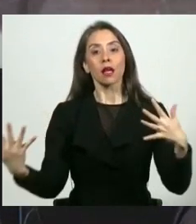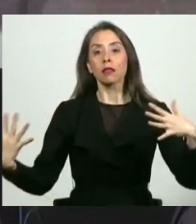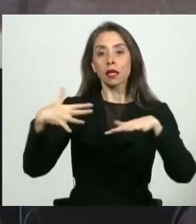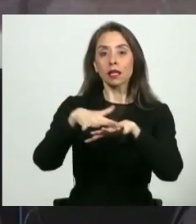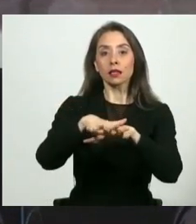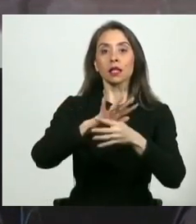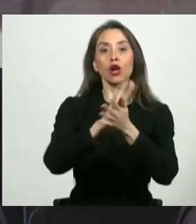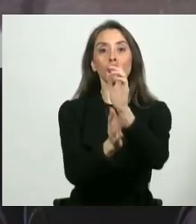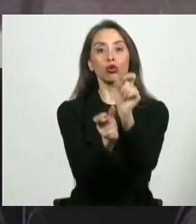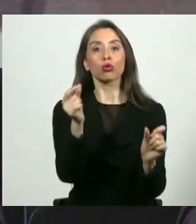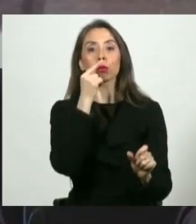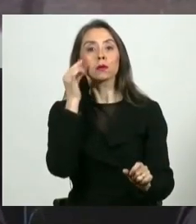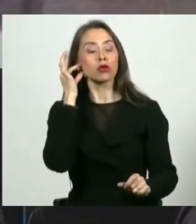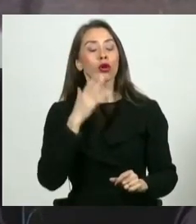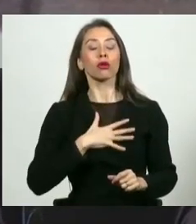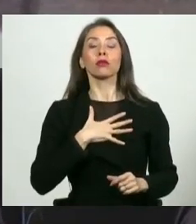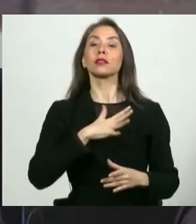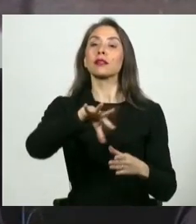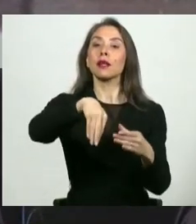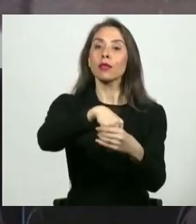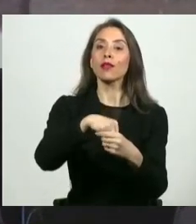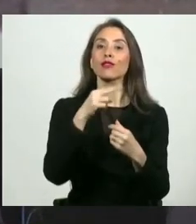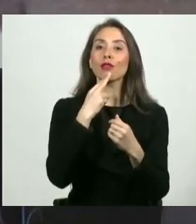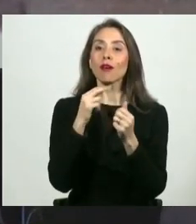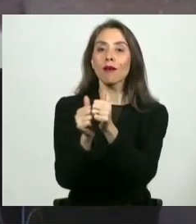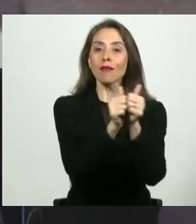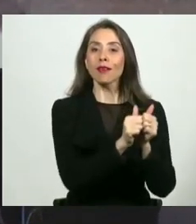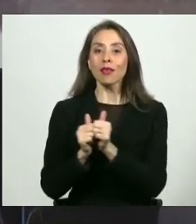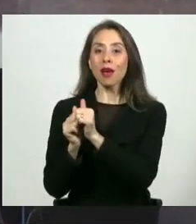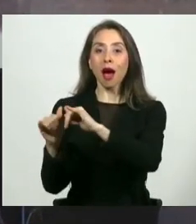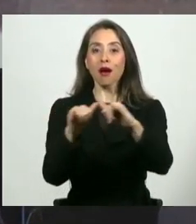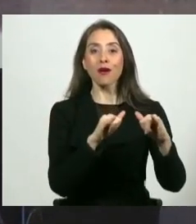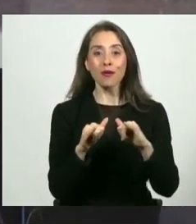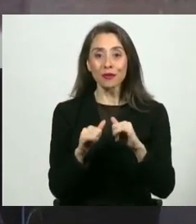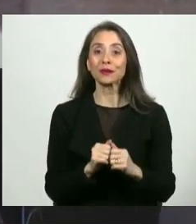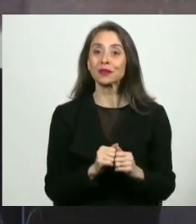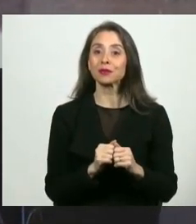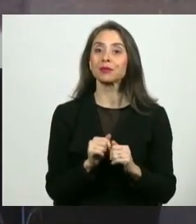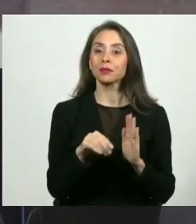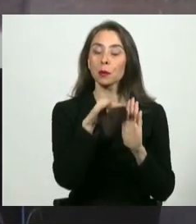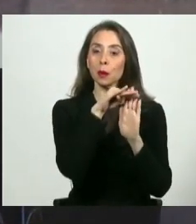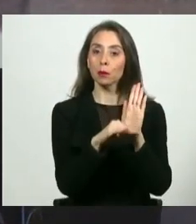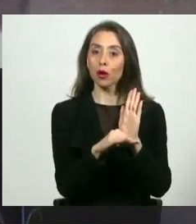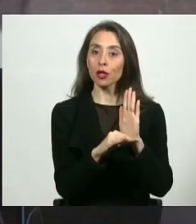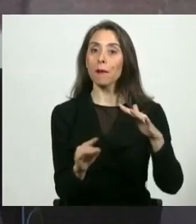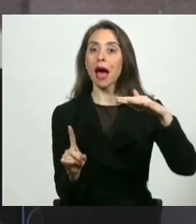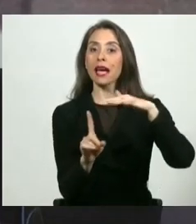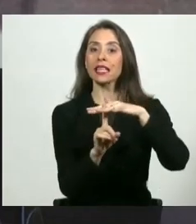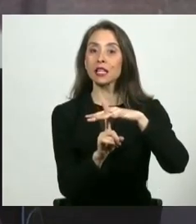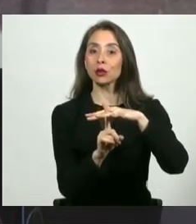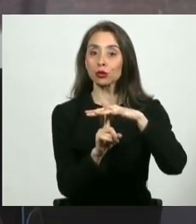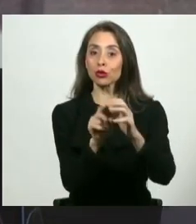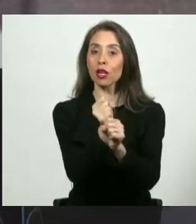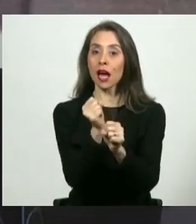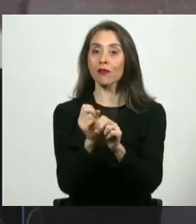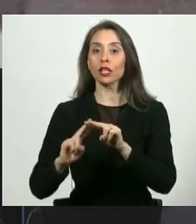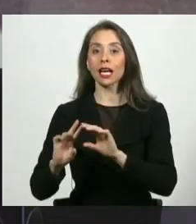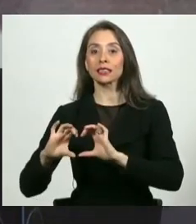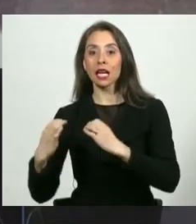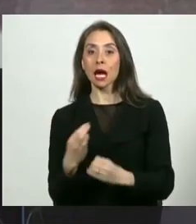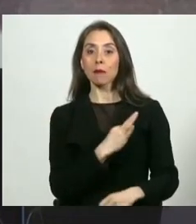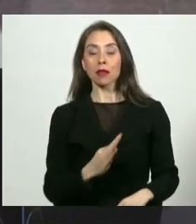todas podamos sentirnos parte de la vida en común. En este sentido, el programa de inclusión laboral que desarrolla la Cámara de Diputados desde el